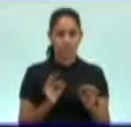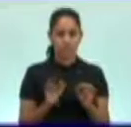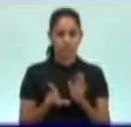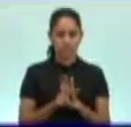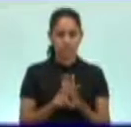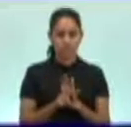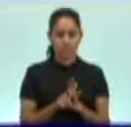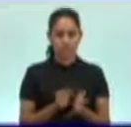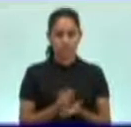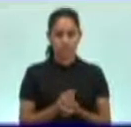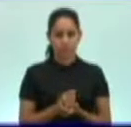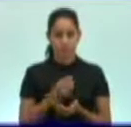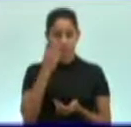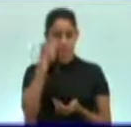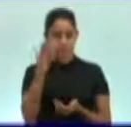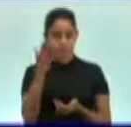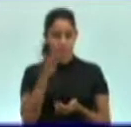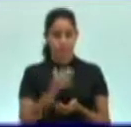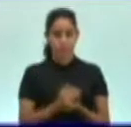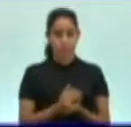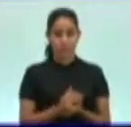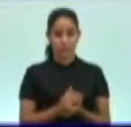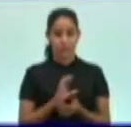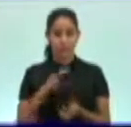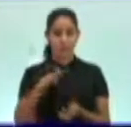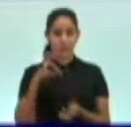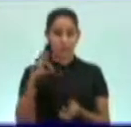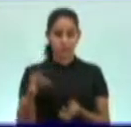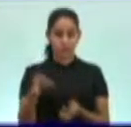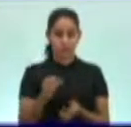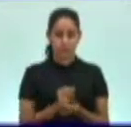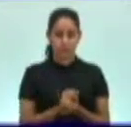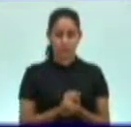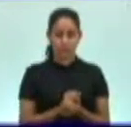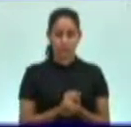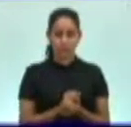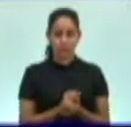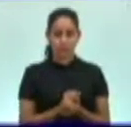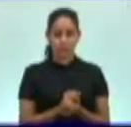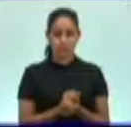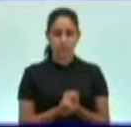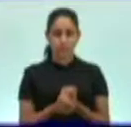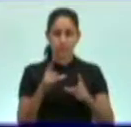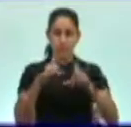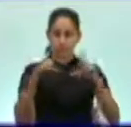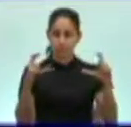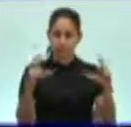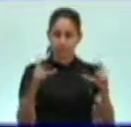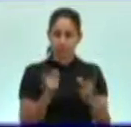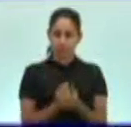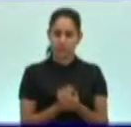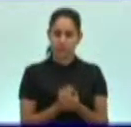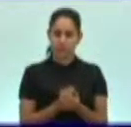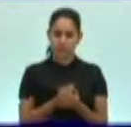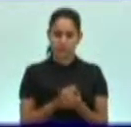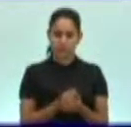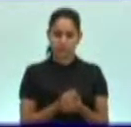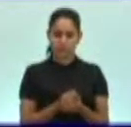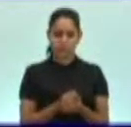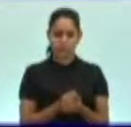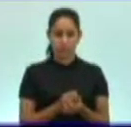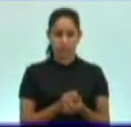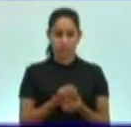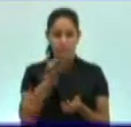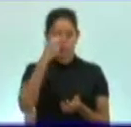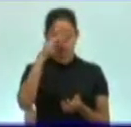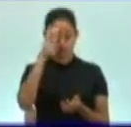despido invitándolos a disfrutar de un fragmento del espacio de Cuba Soy en el